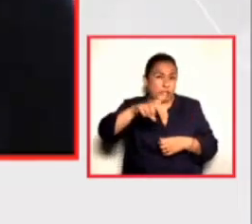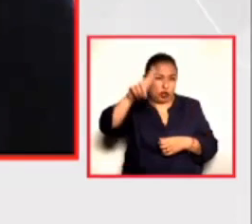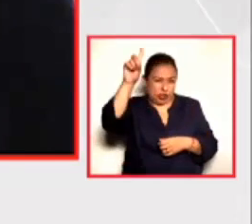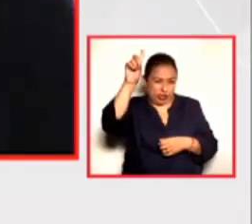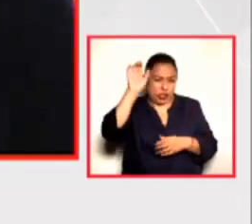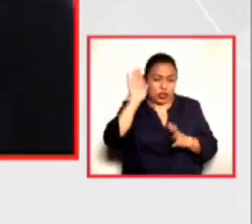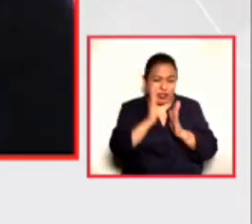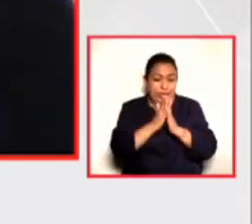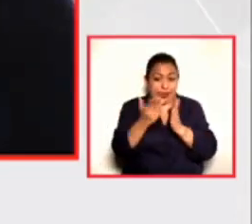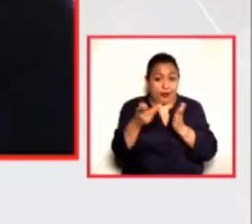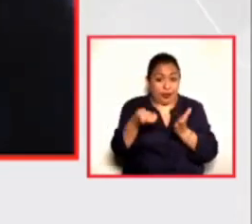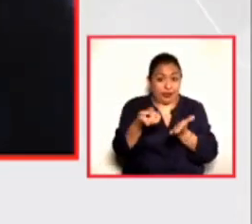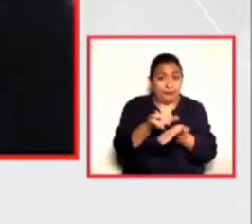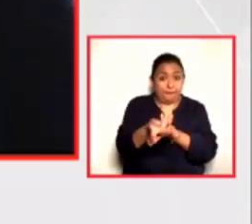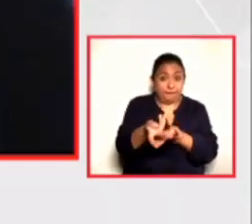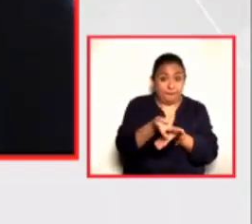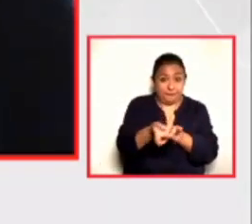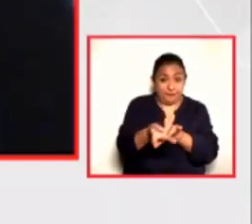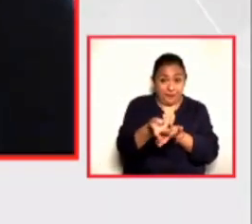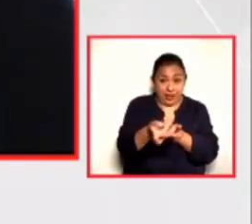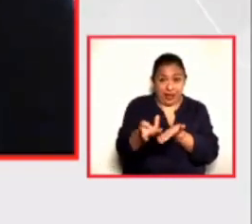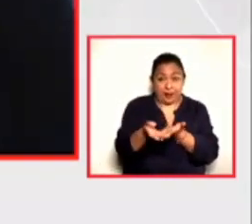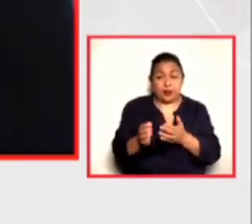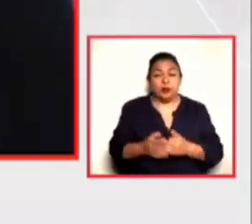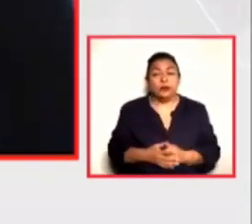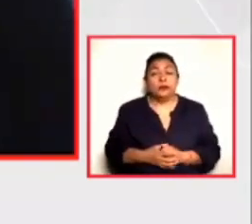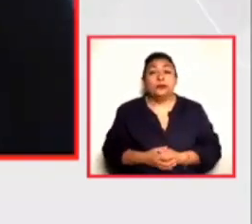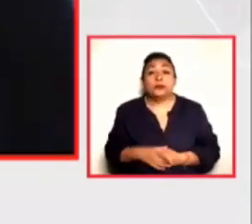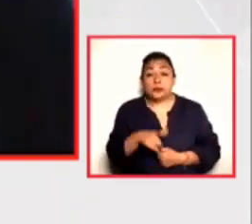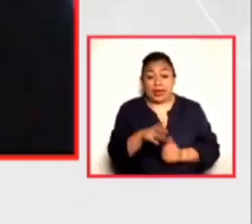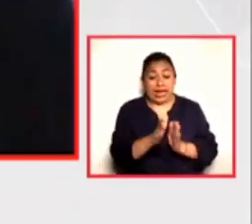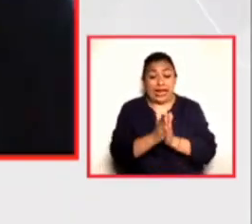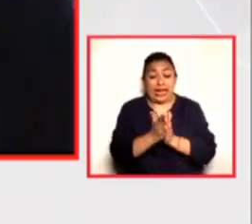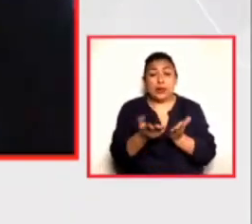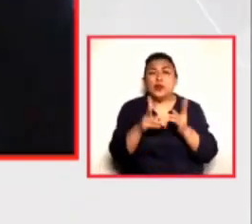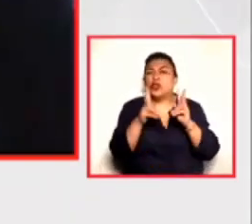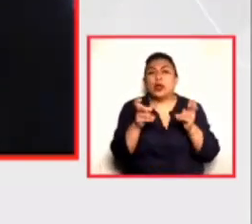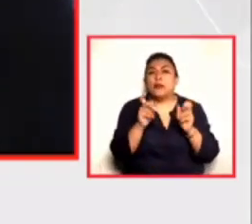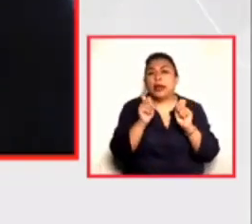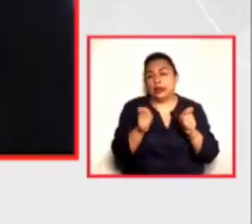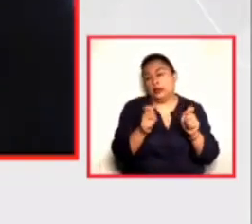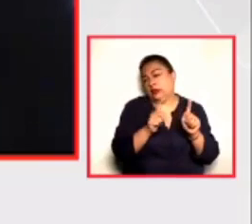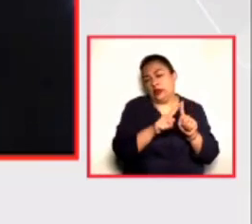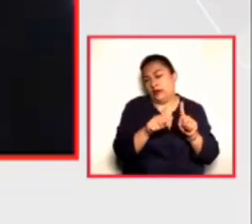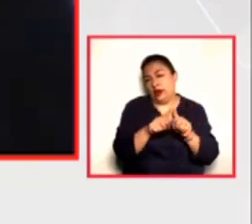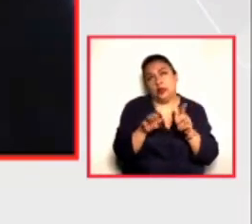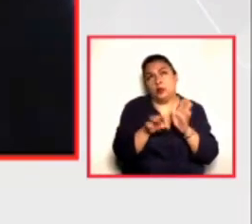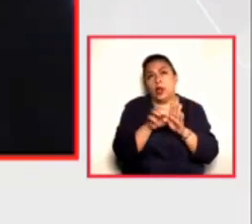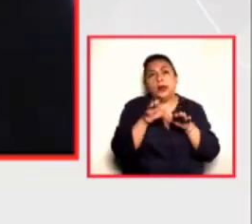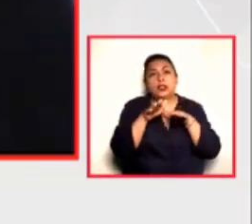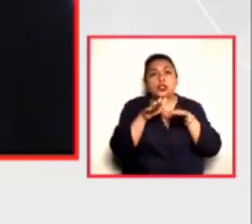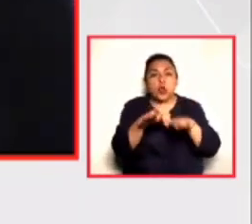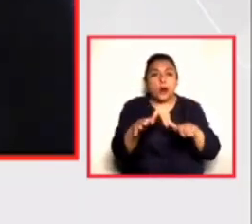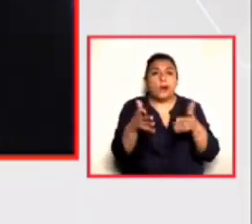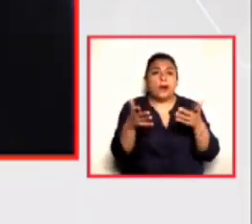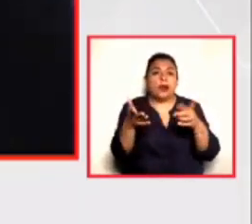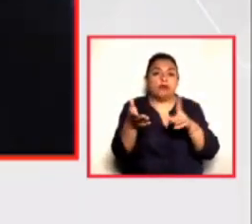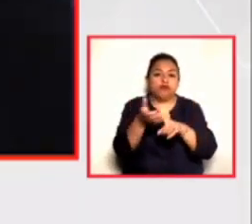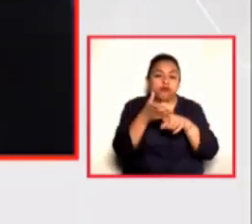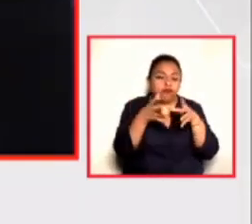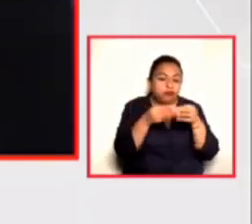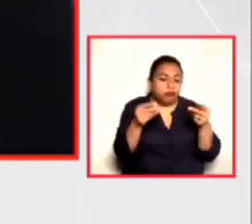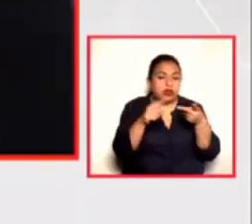premiado. Este libro aborda diversos temas que tienen que ver con desapariciones, dolor, tragedia,